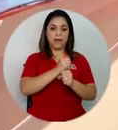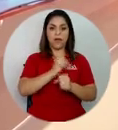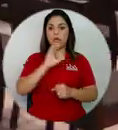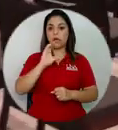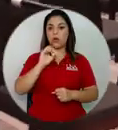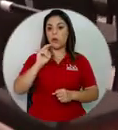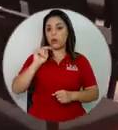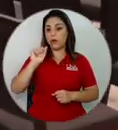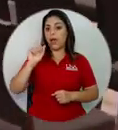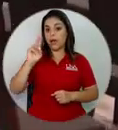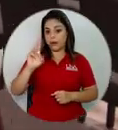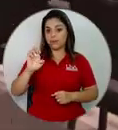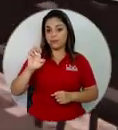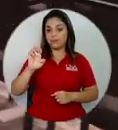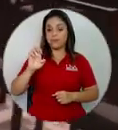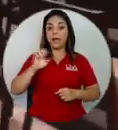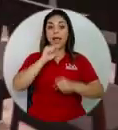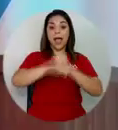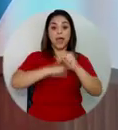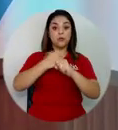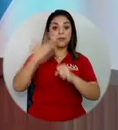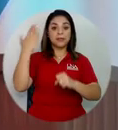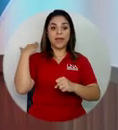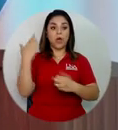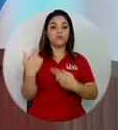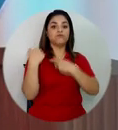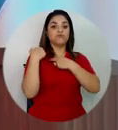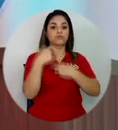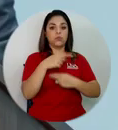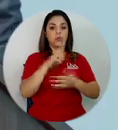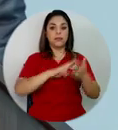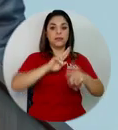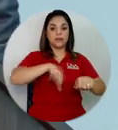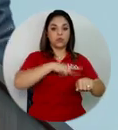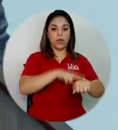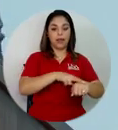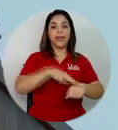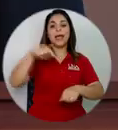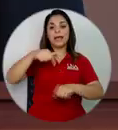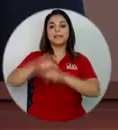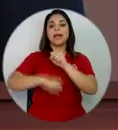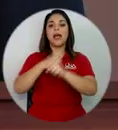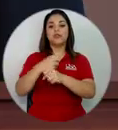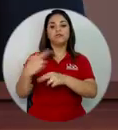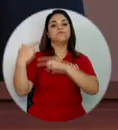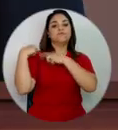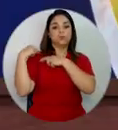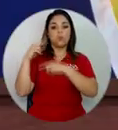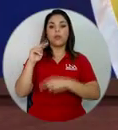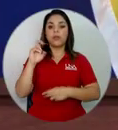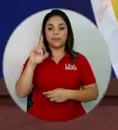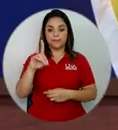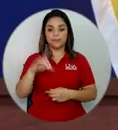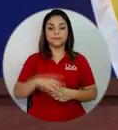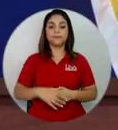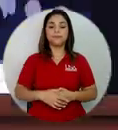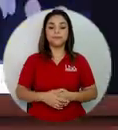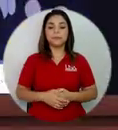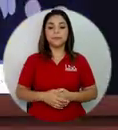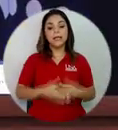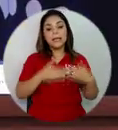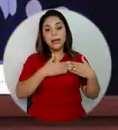que genera CONARE, ¿verdad? Entonces, el año pasado tocó a la Universidad Nacional, este año a la Universidad Estatal a